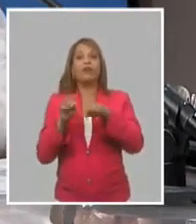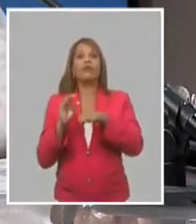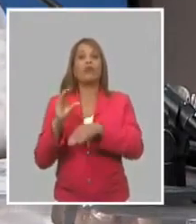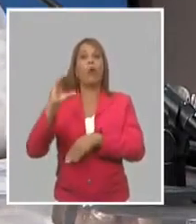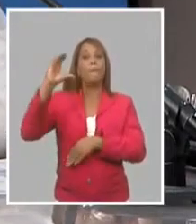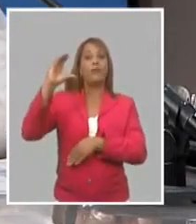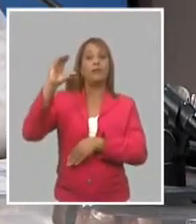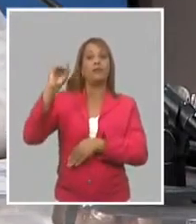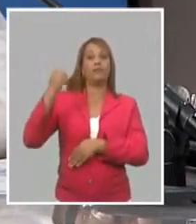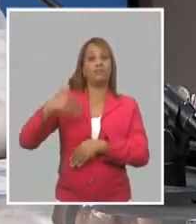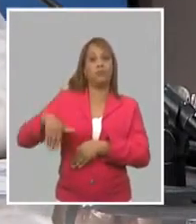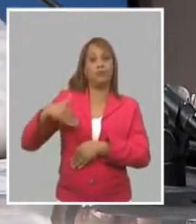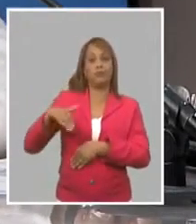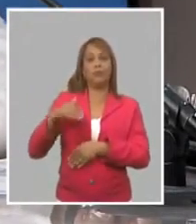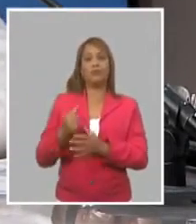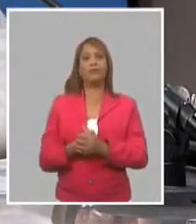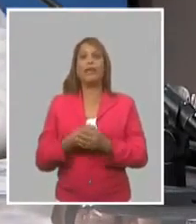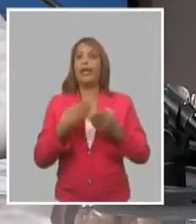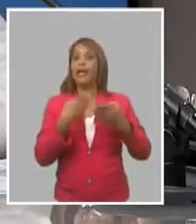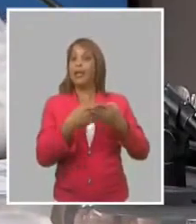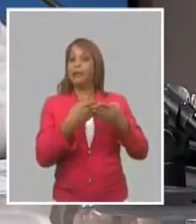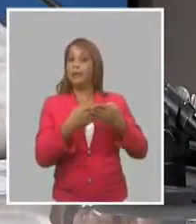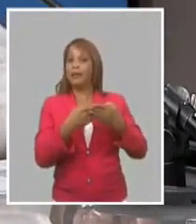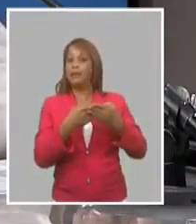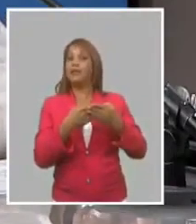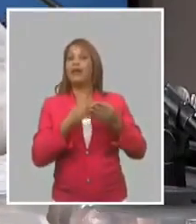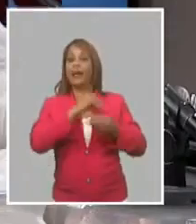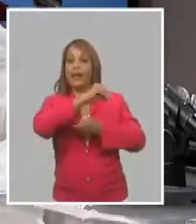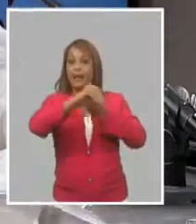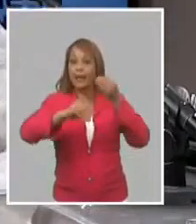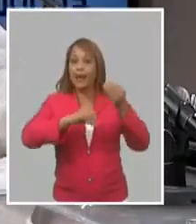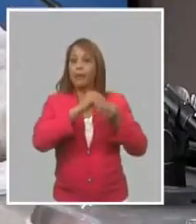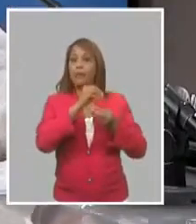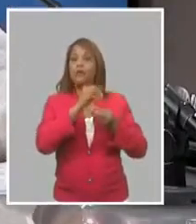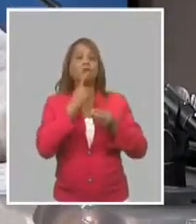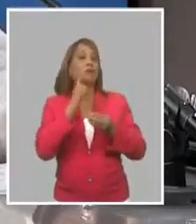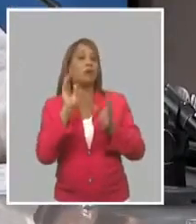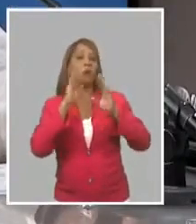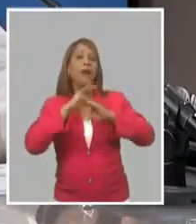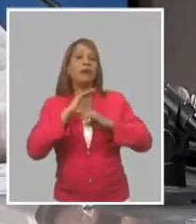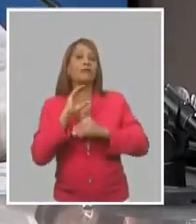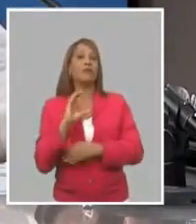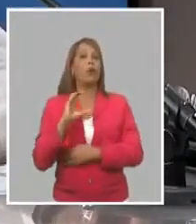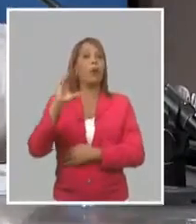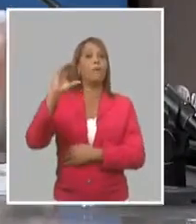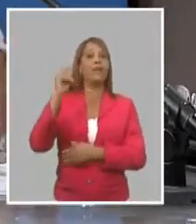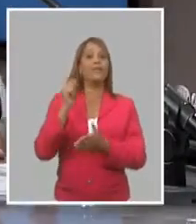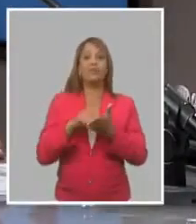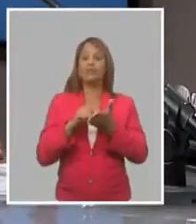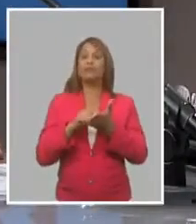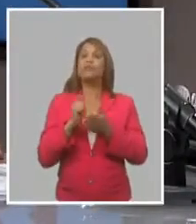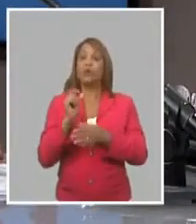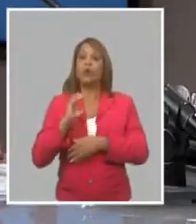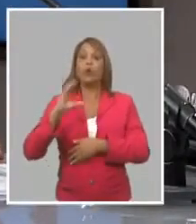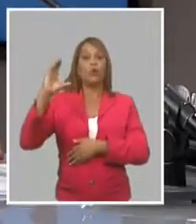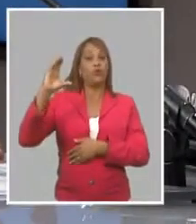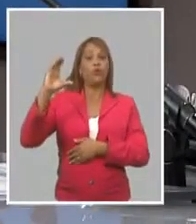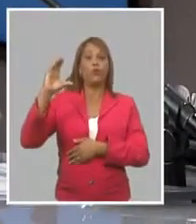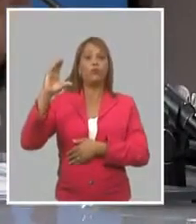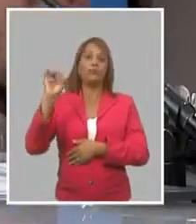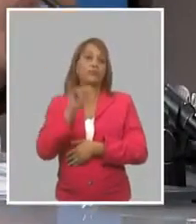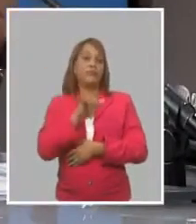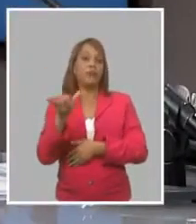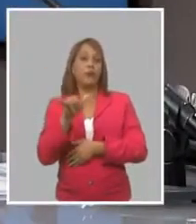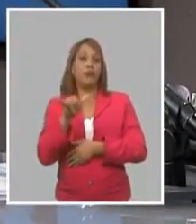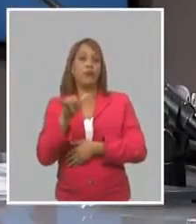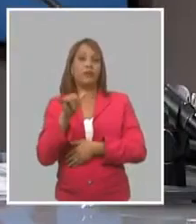si en los precios empresariales tenemos que poner el nuevo salario, suben los precios. Como dije, lo más importante es que la